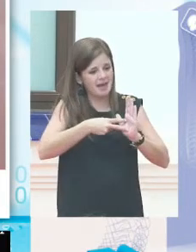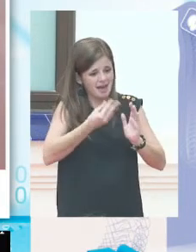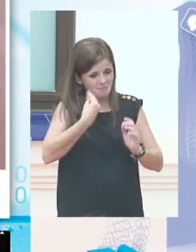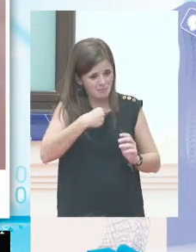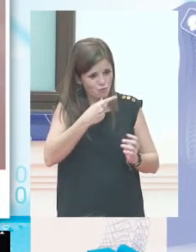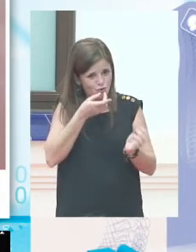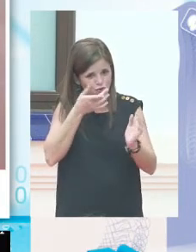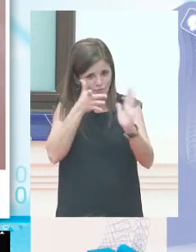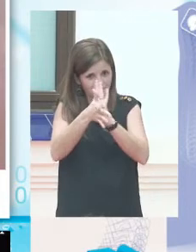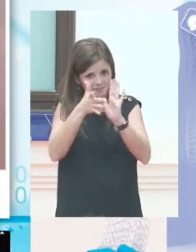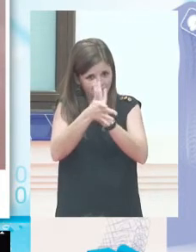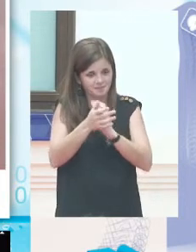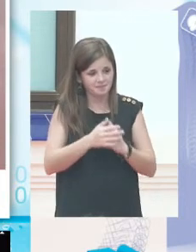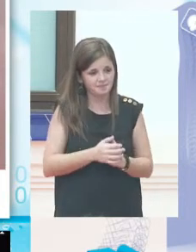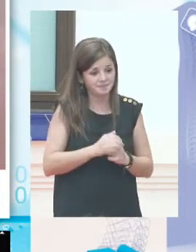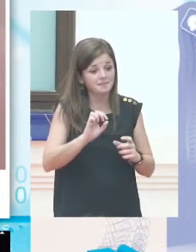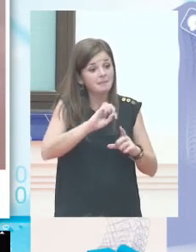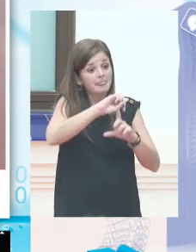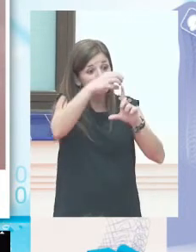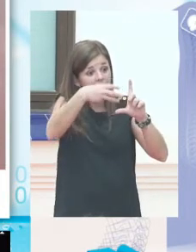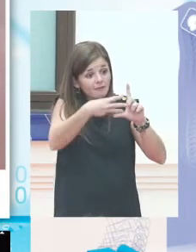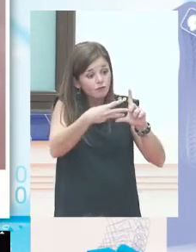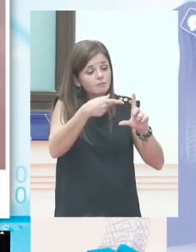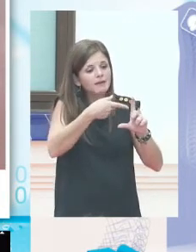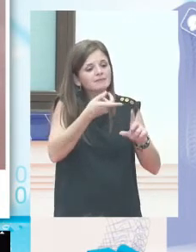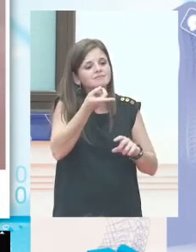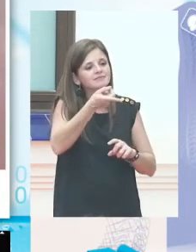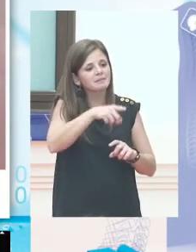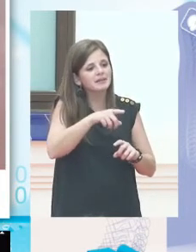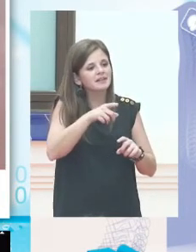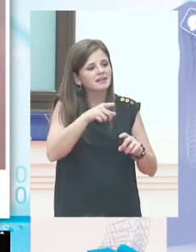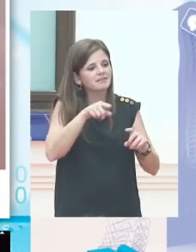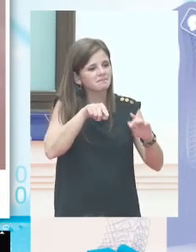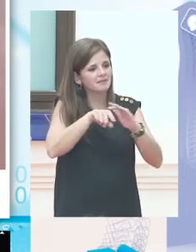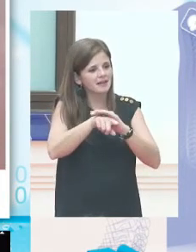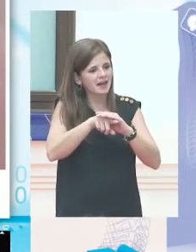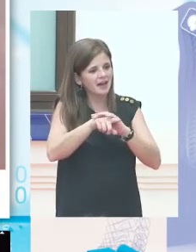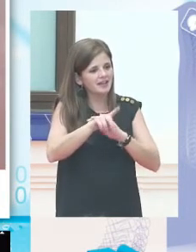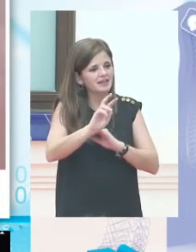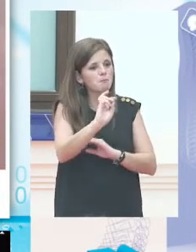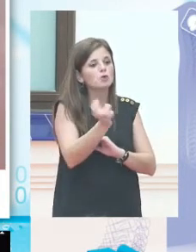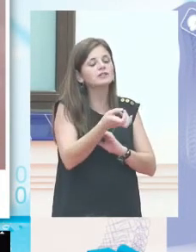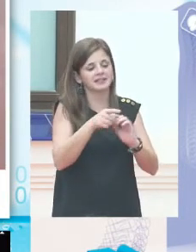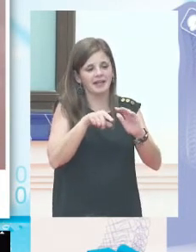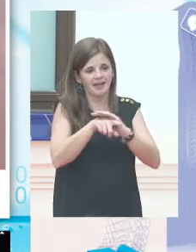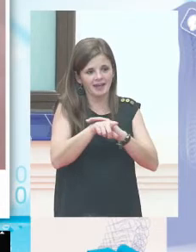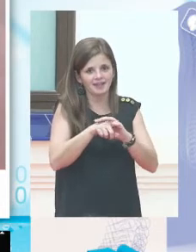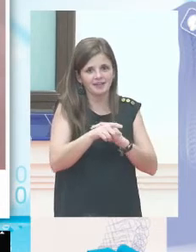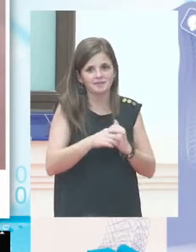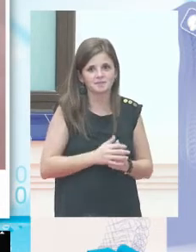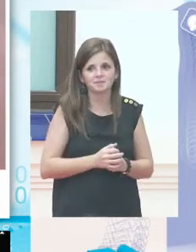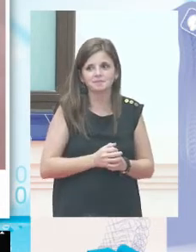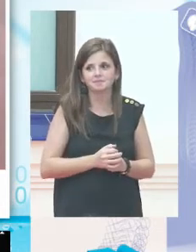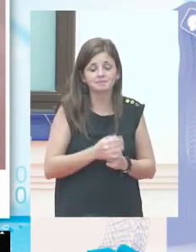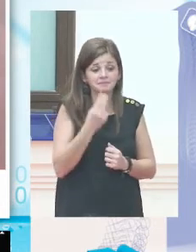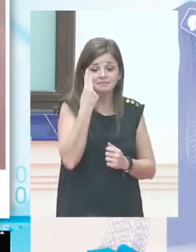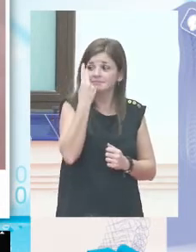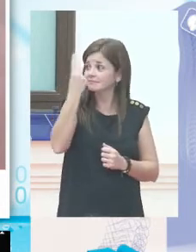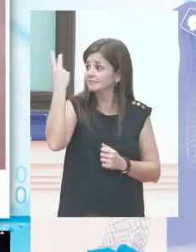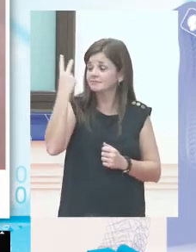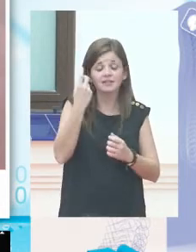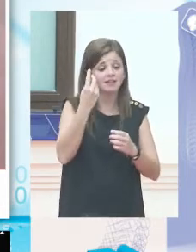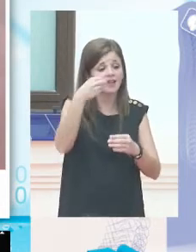estado explicando. Esta plataforma también está basada en un sistema multiagente. Bueno, aquí vemos un poco los diferentes componentes que tiene